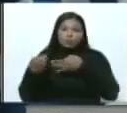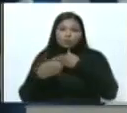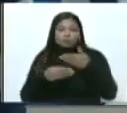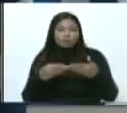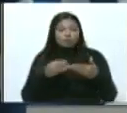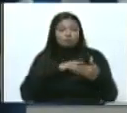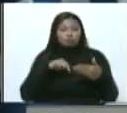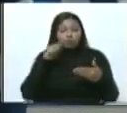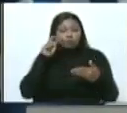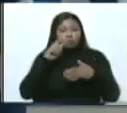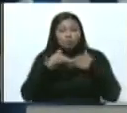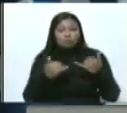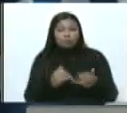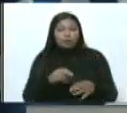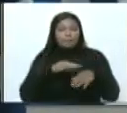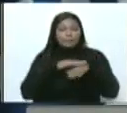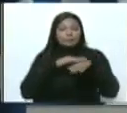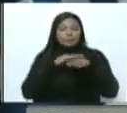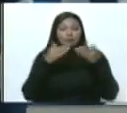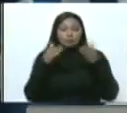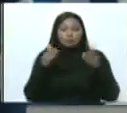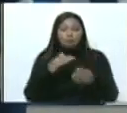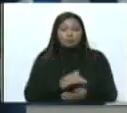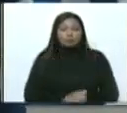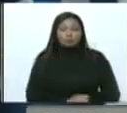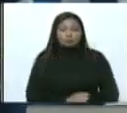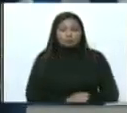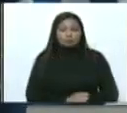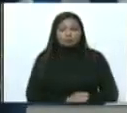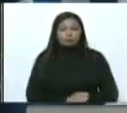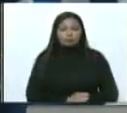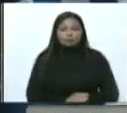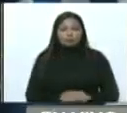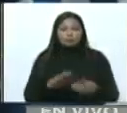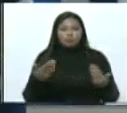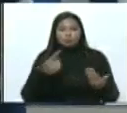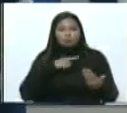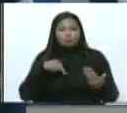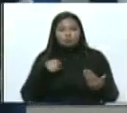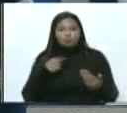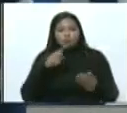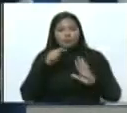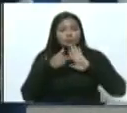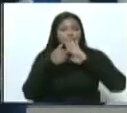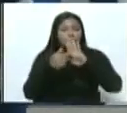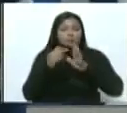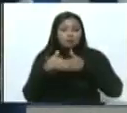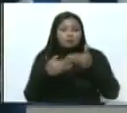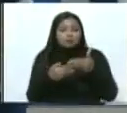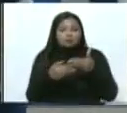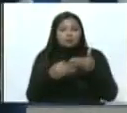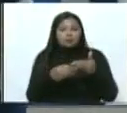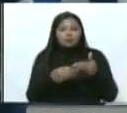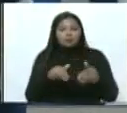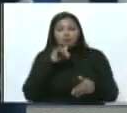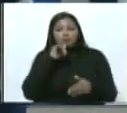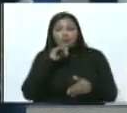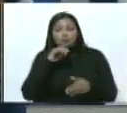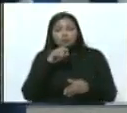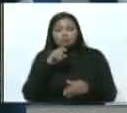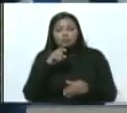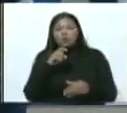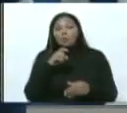particularmente a este Ministerio Público, cuando presentó su informe anual de